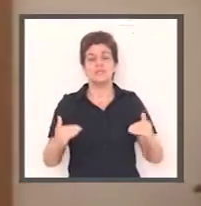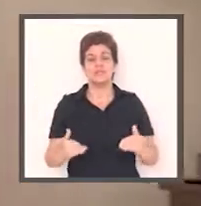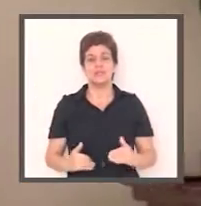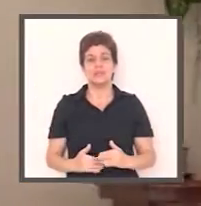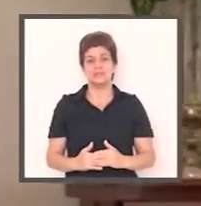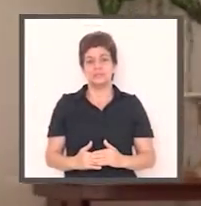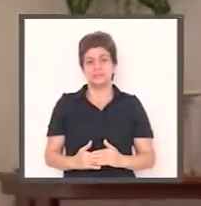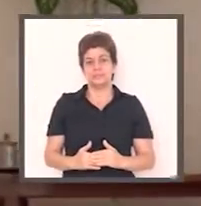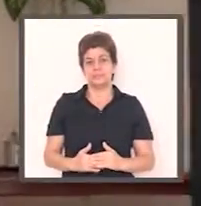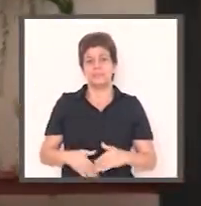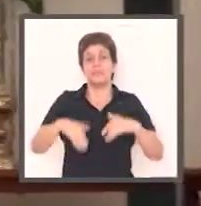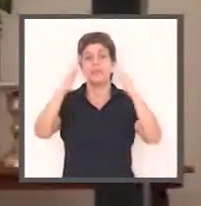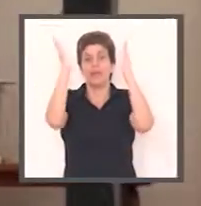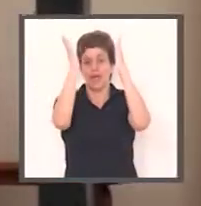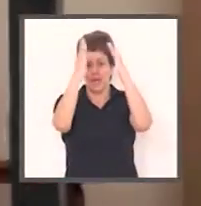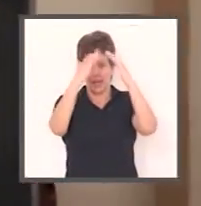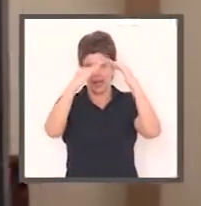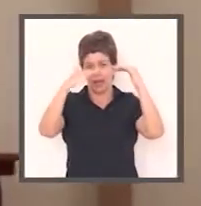Aleluya.